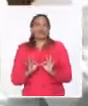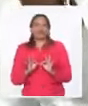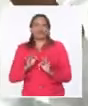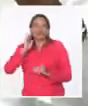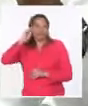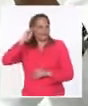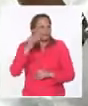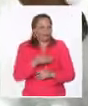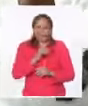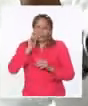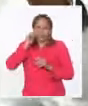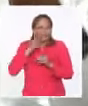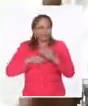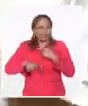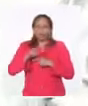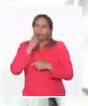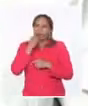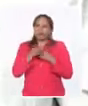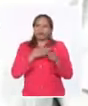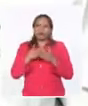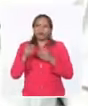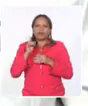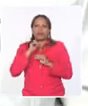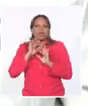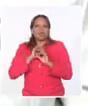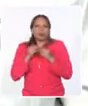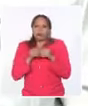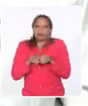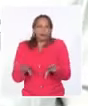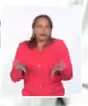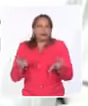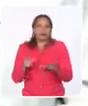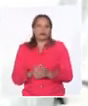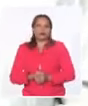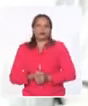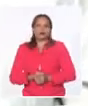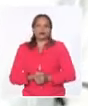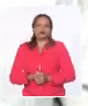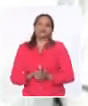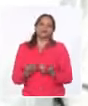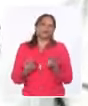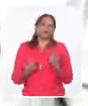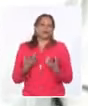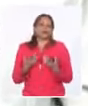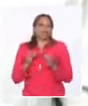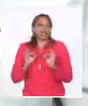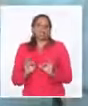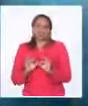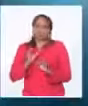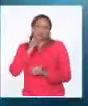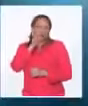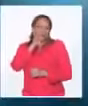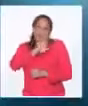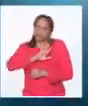estaba sometido a esquema ni a dogma. Y eso es, así fue hasta el final.